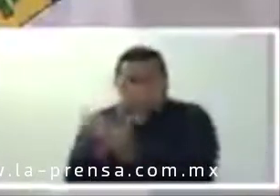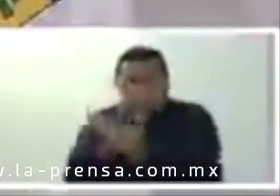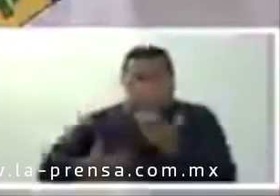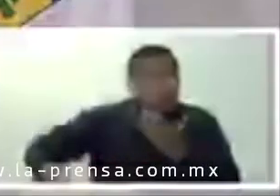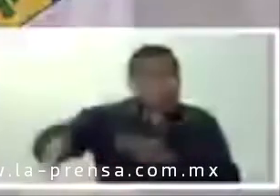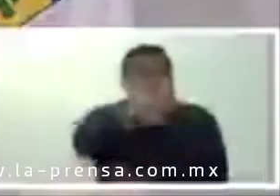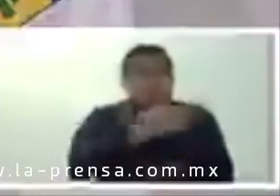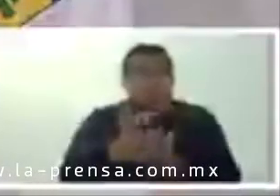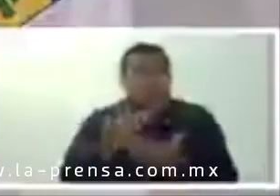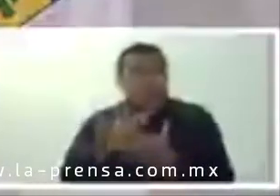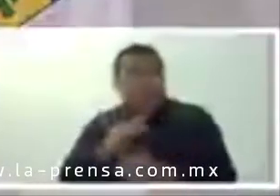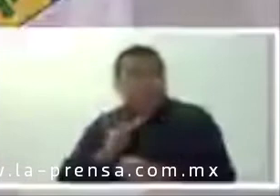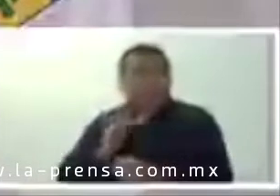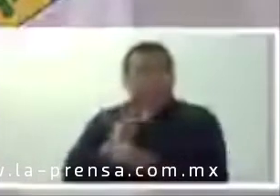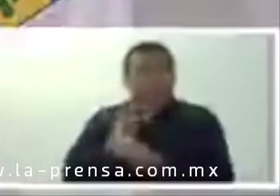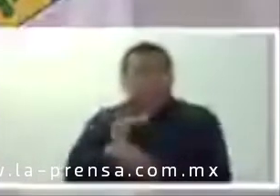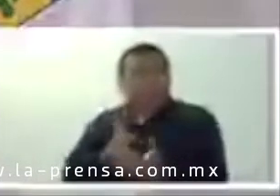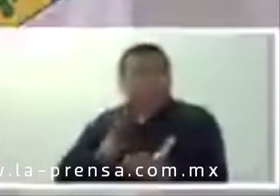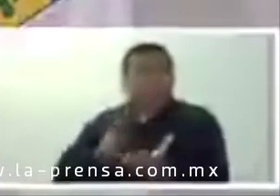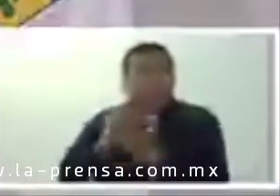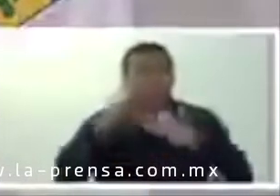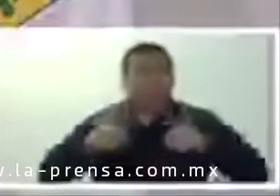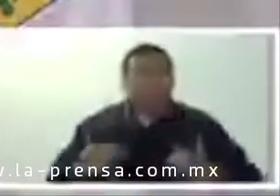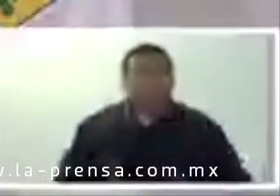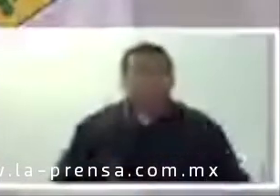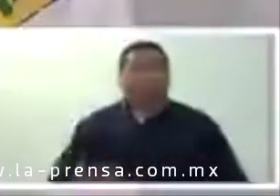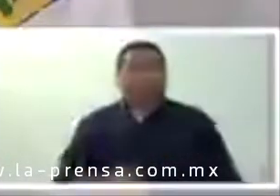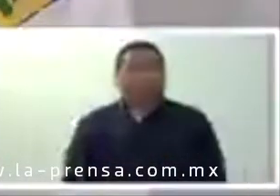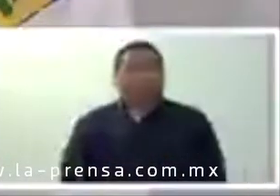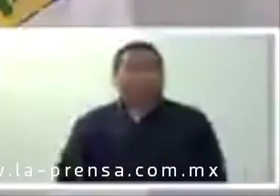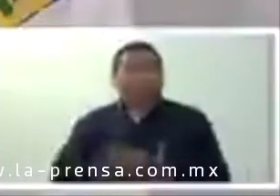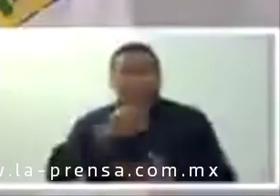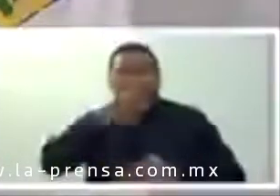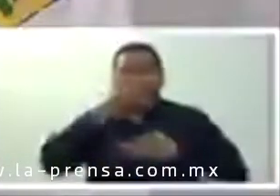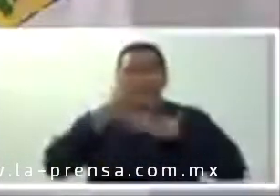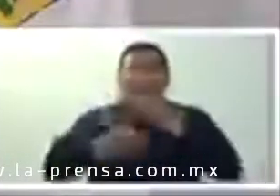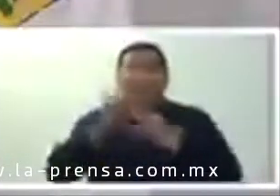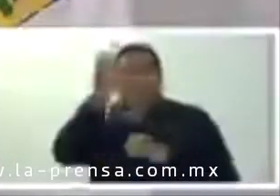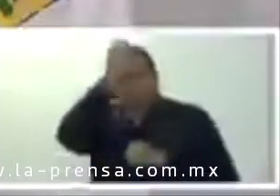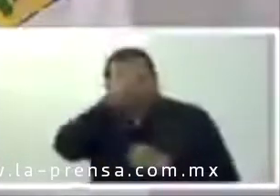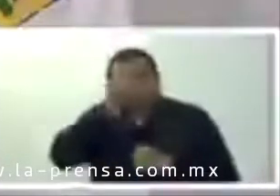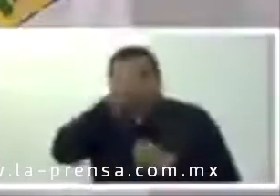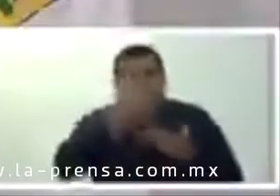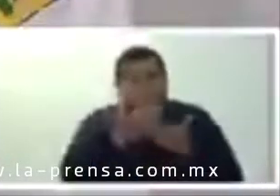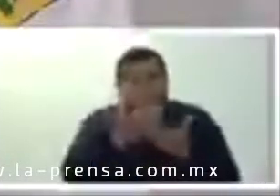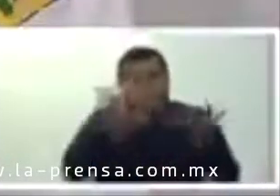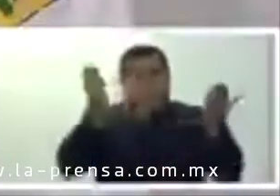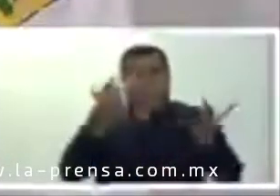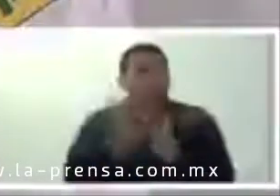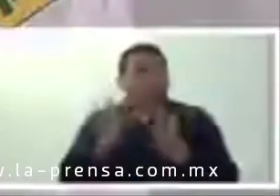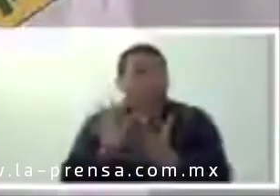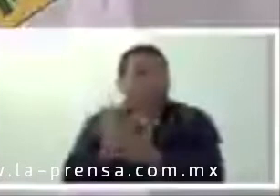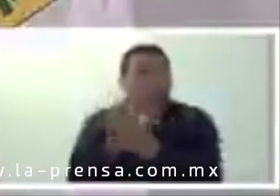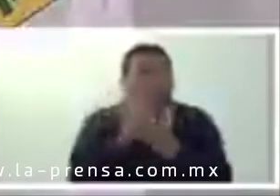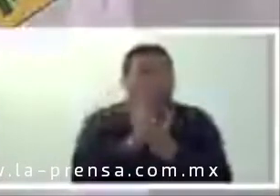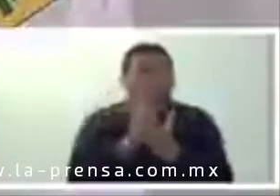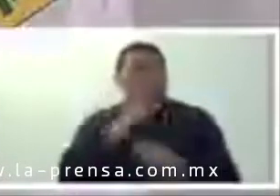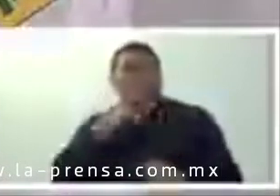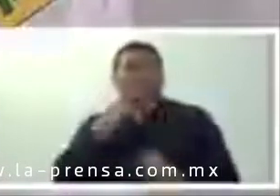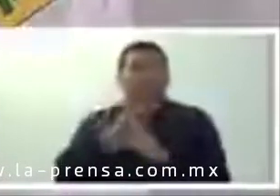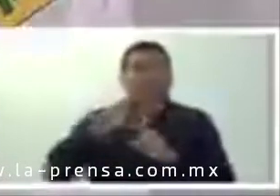que luchan por los derechos humanos para que expresen sus opiniones y participen en las